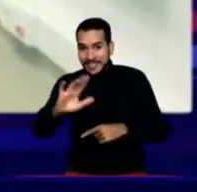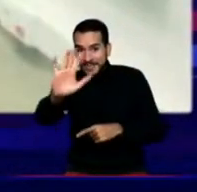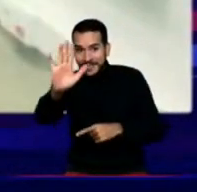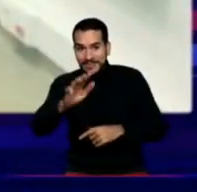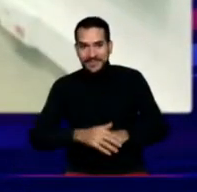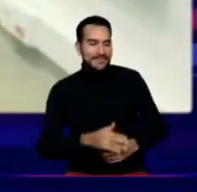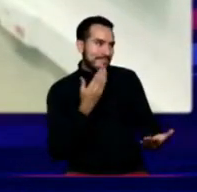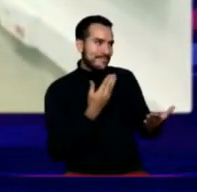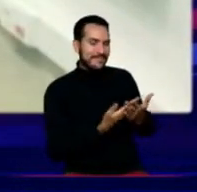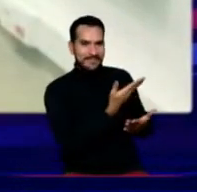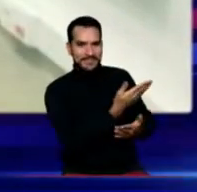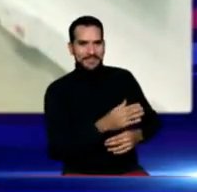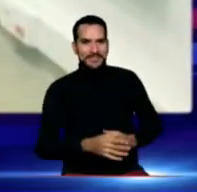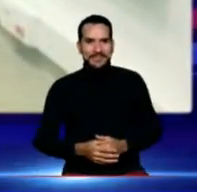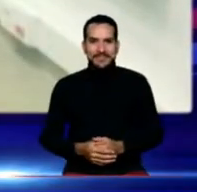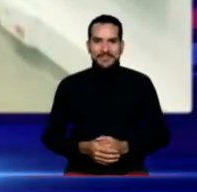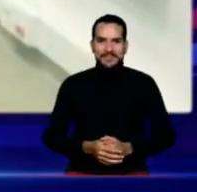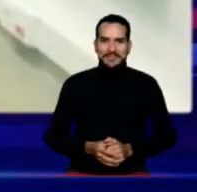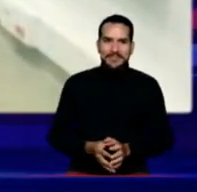Gracias.